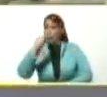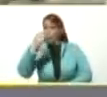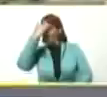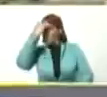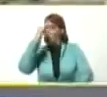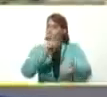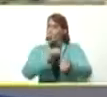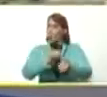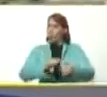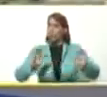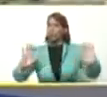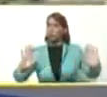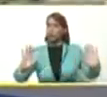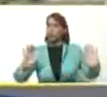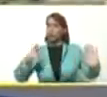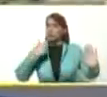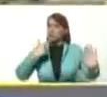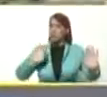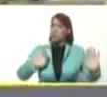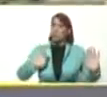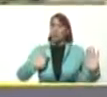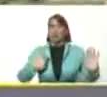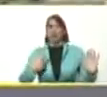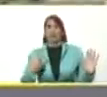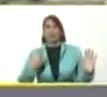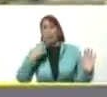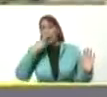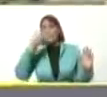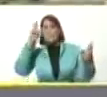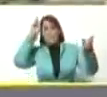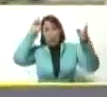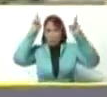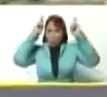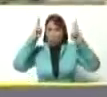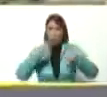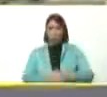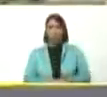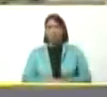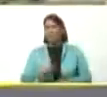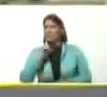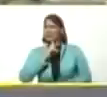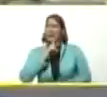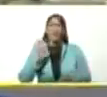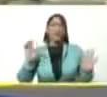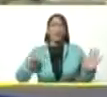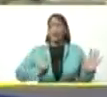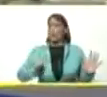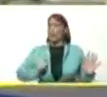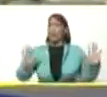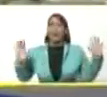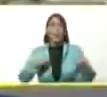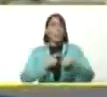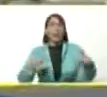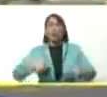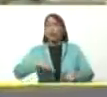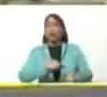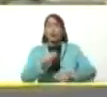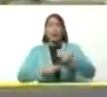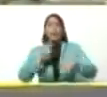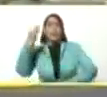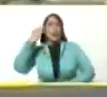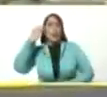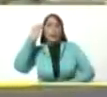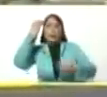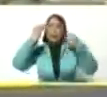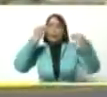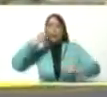bruto, me llaman el maburro, llámenme como quieran. Pero le aplicamos la mente y lo que vamos